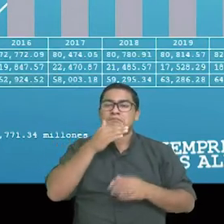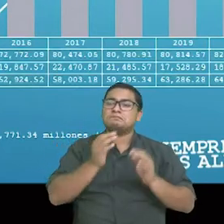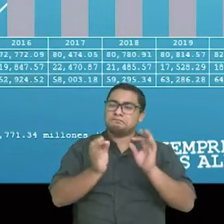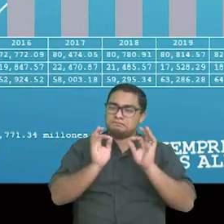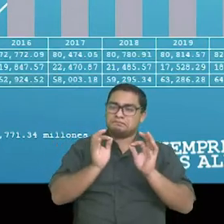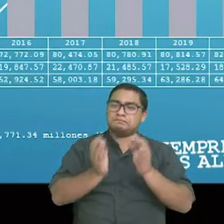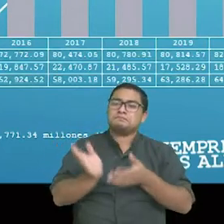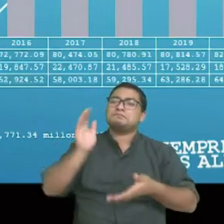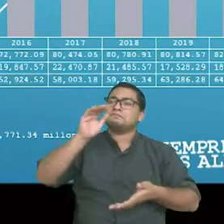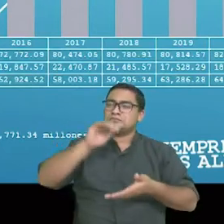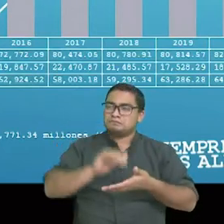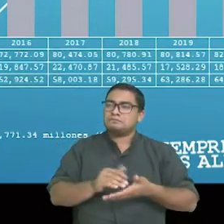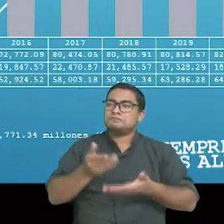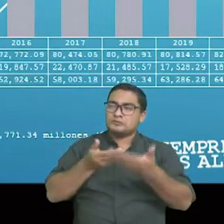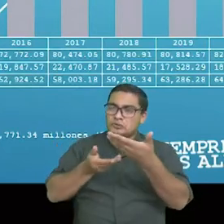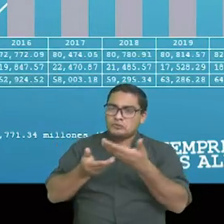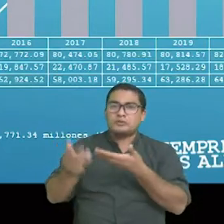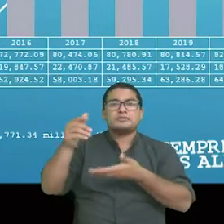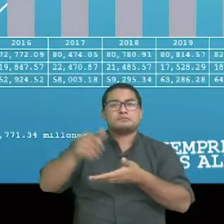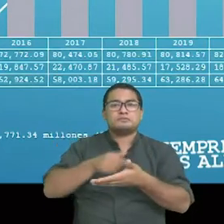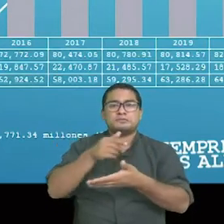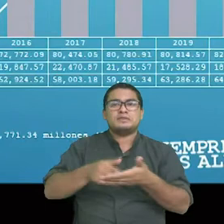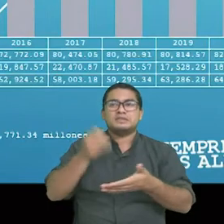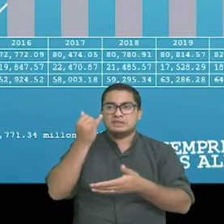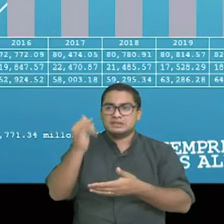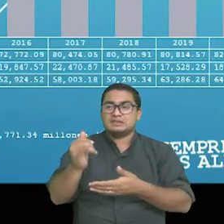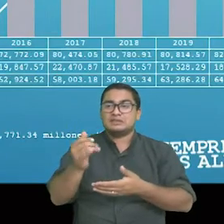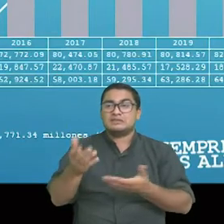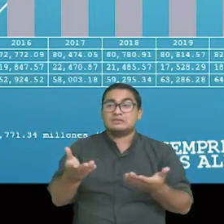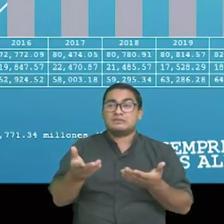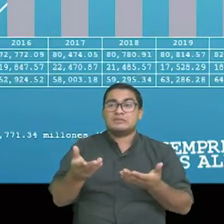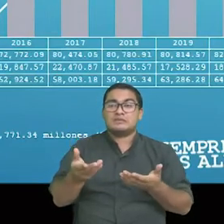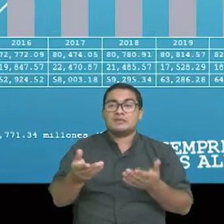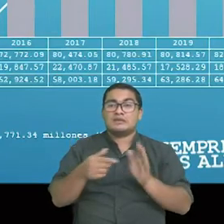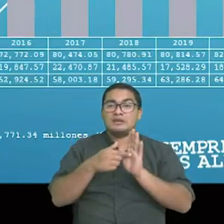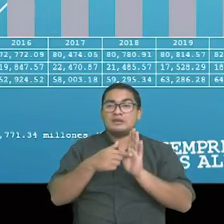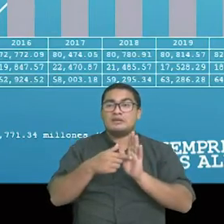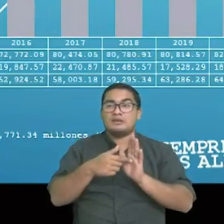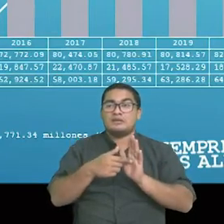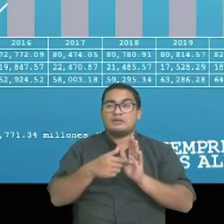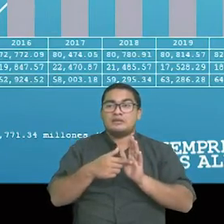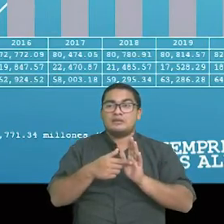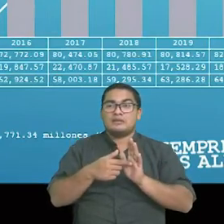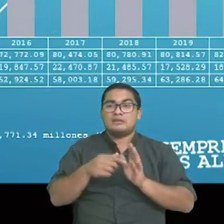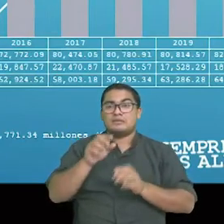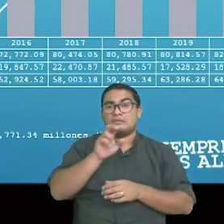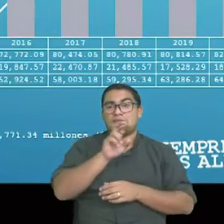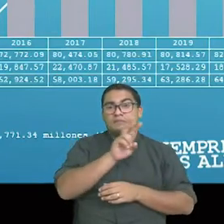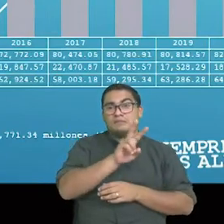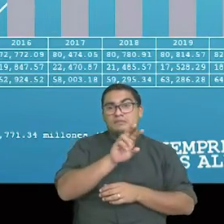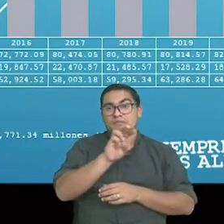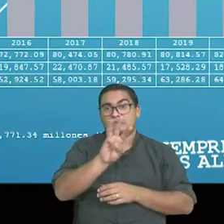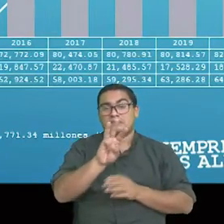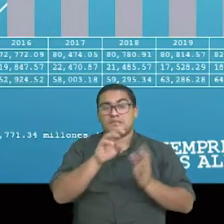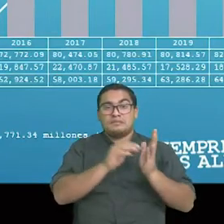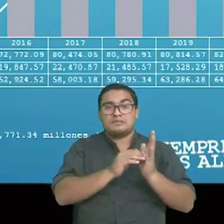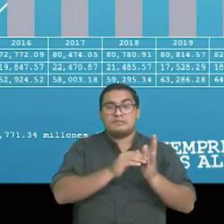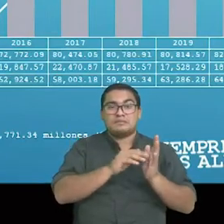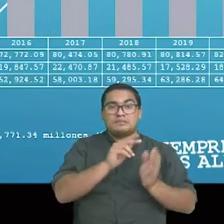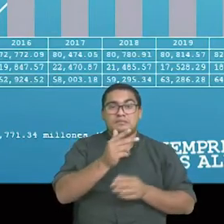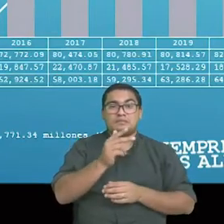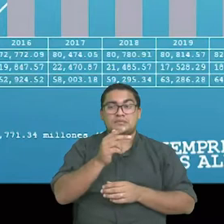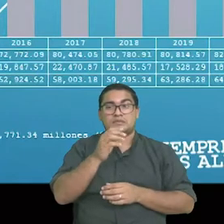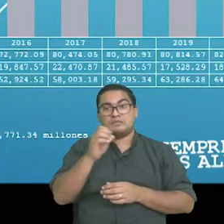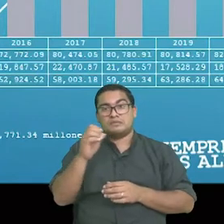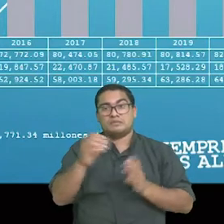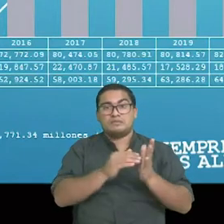y continuamos depositando confianza en ustedes. Y ahora, en vez de darle de nuestro esfuerzo 23.819 millones,